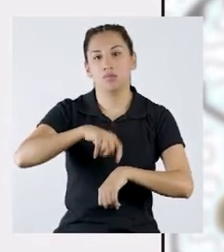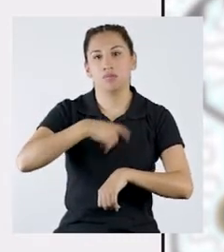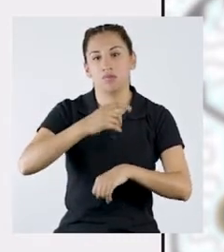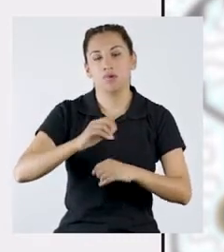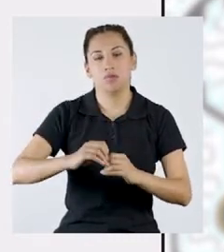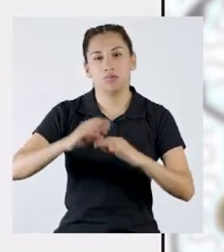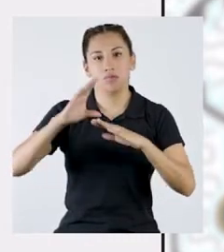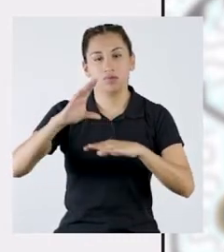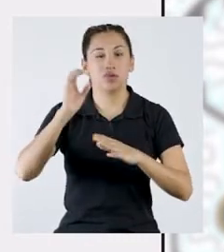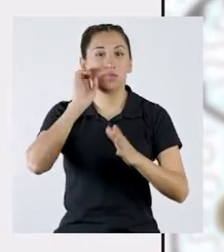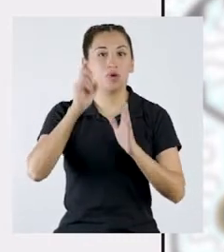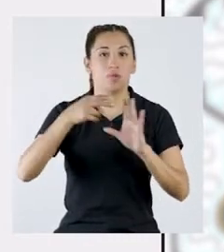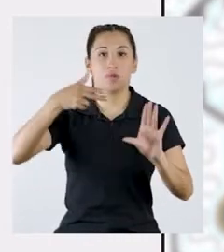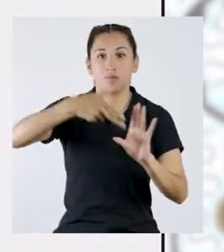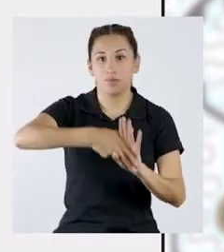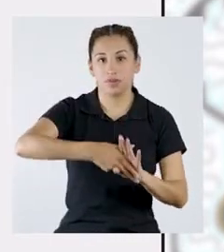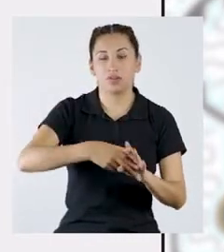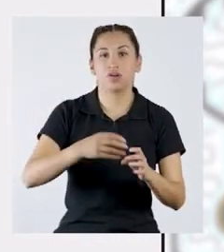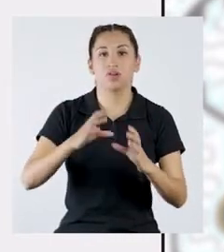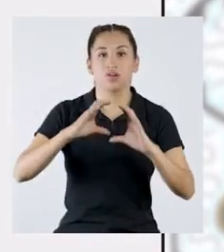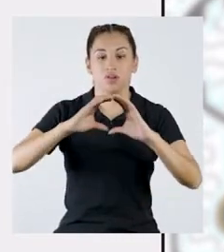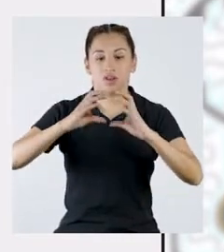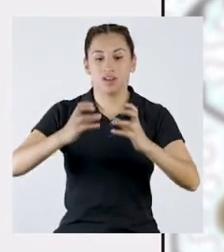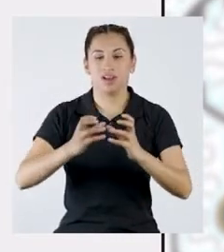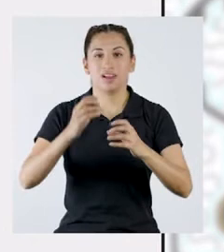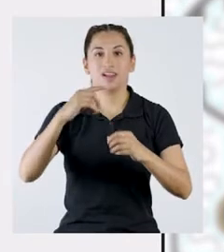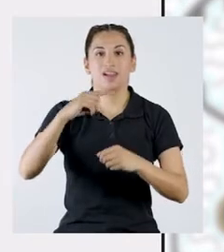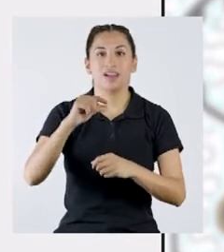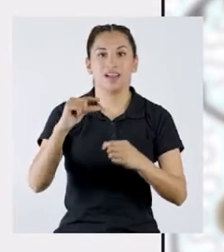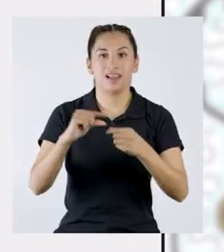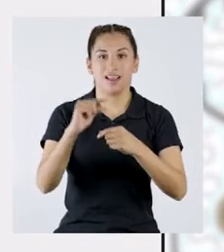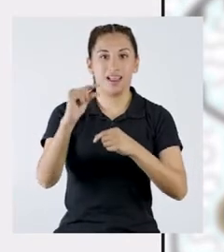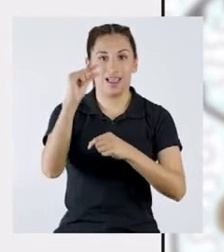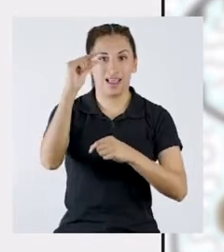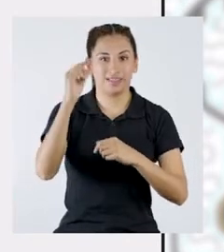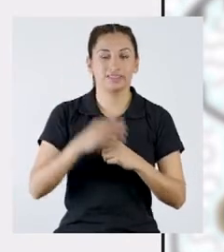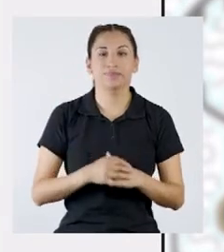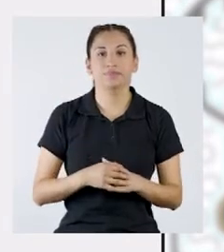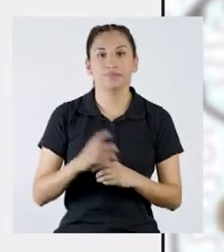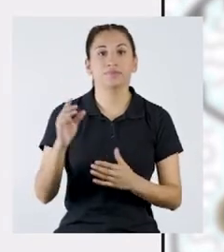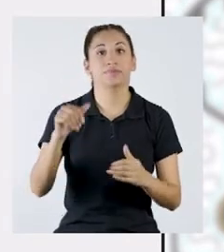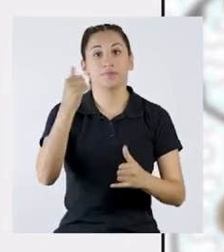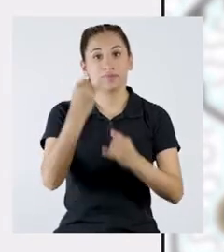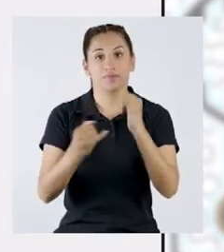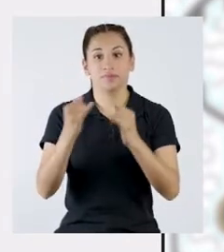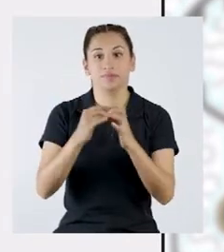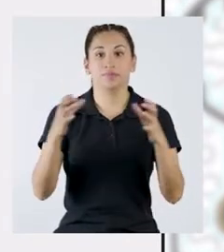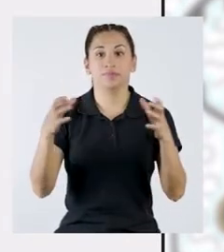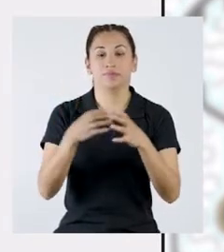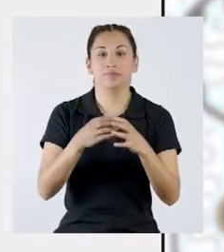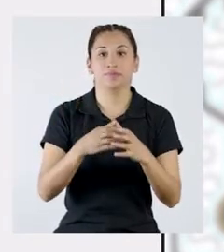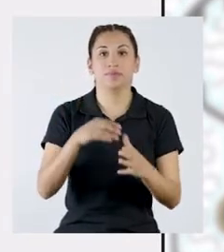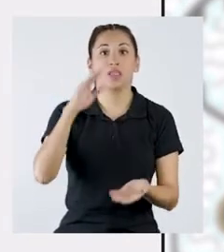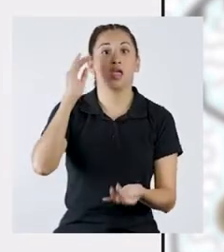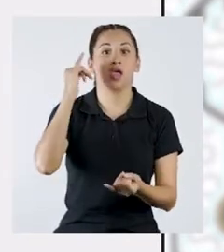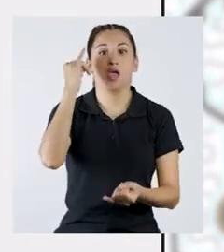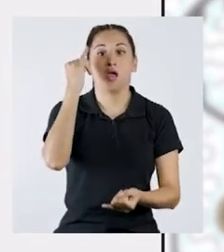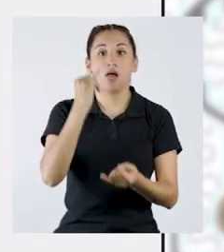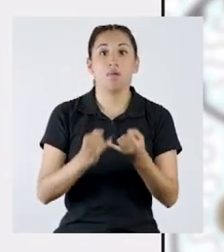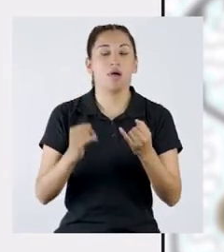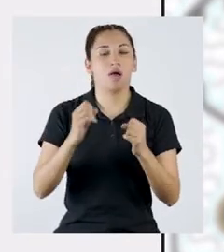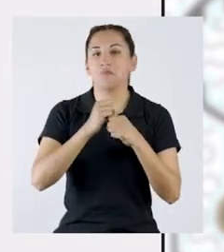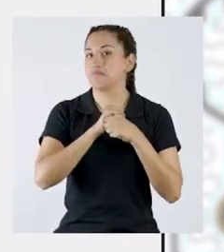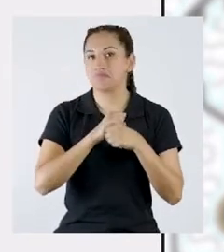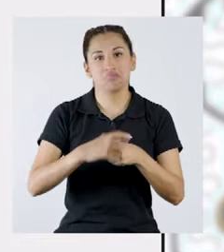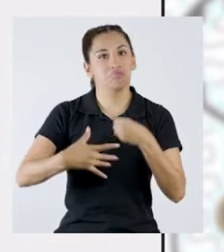formarse. Claro, como el petróleo, el carbón o el gas. Y finalmente tenemos los recursos inagotables